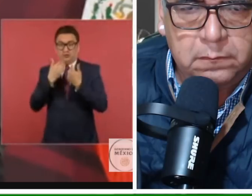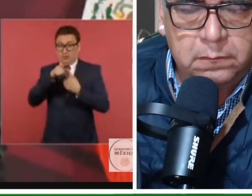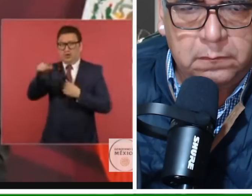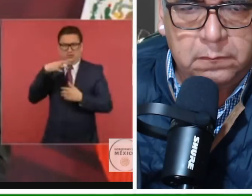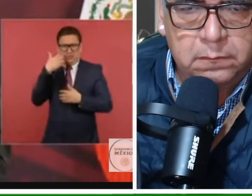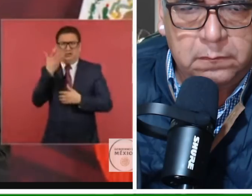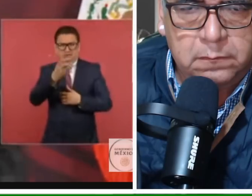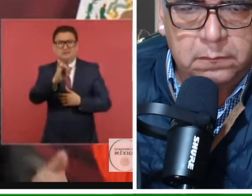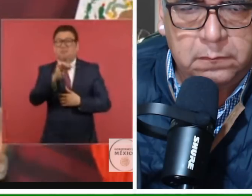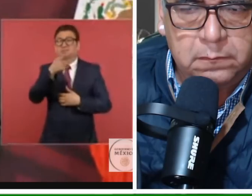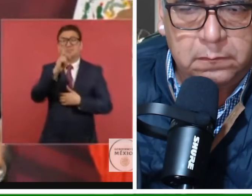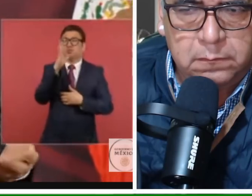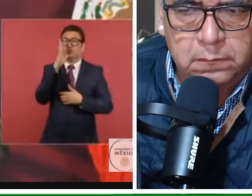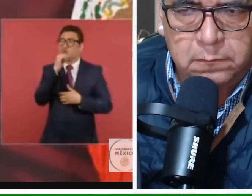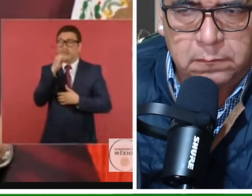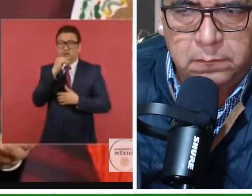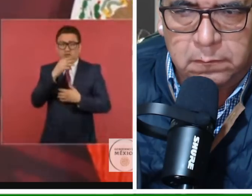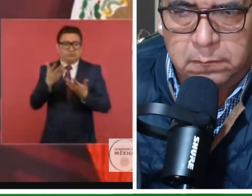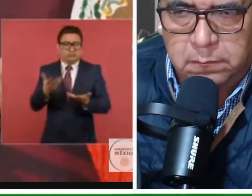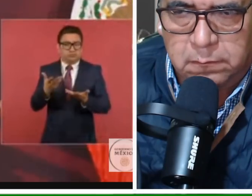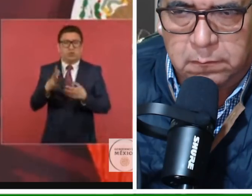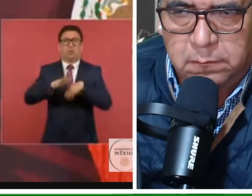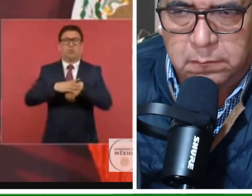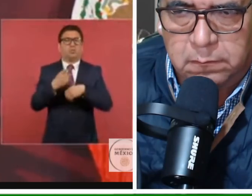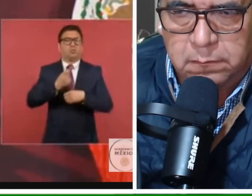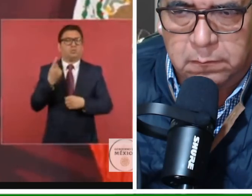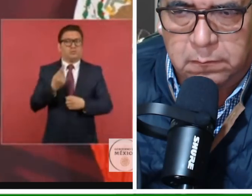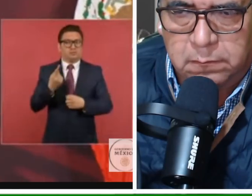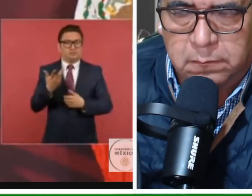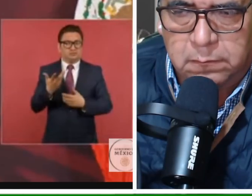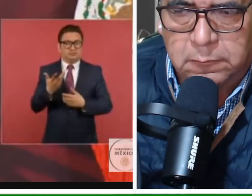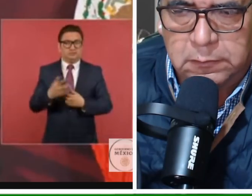informados, sino porque no se les